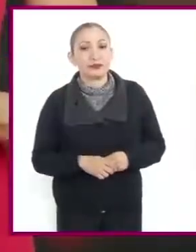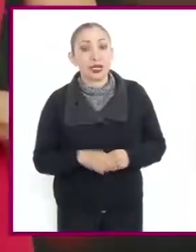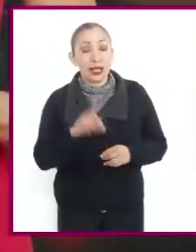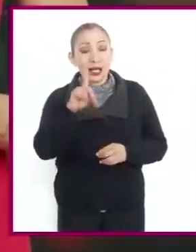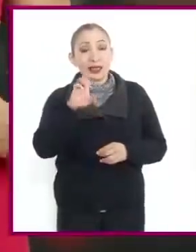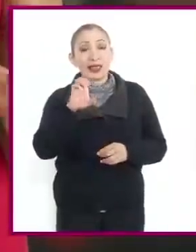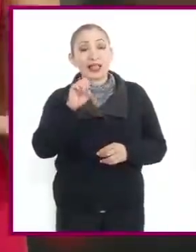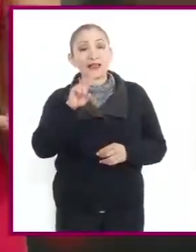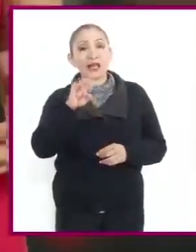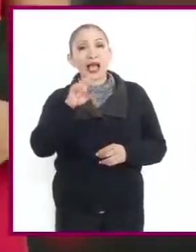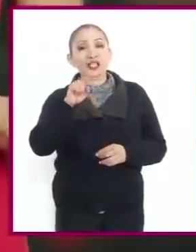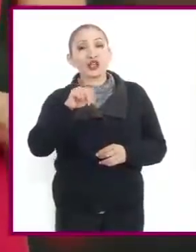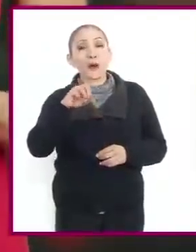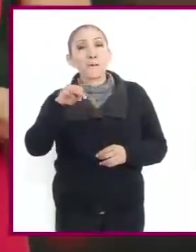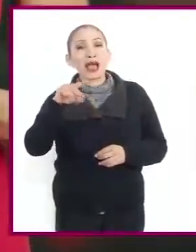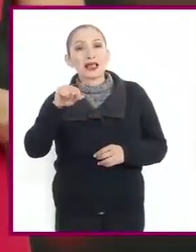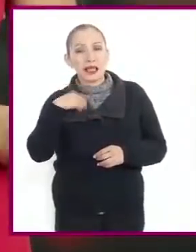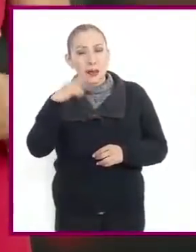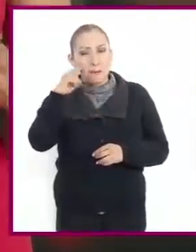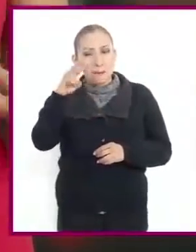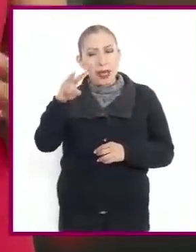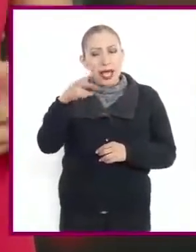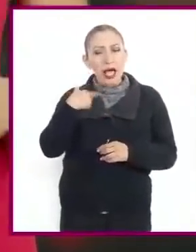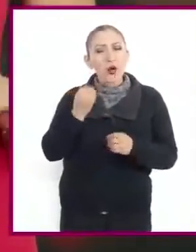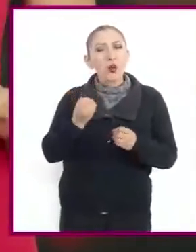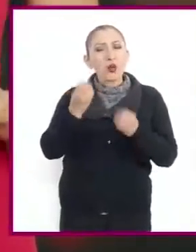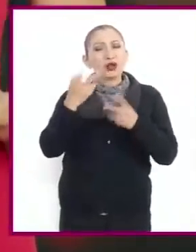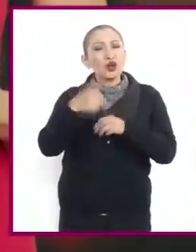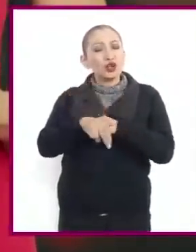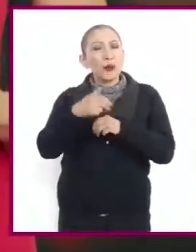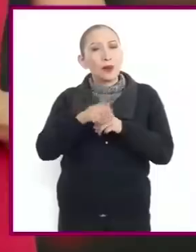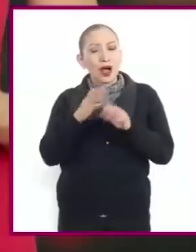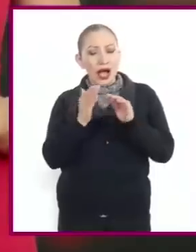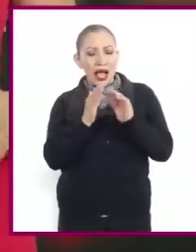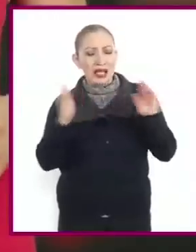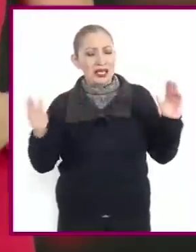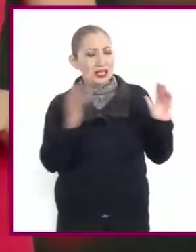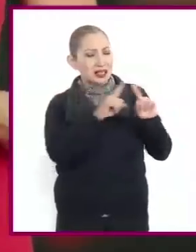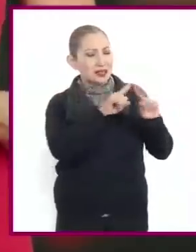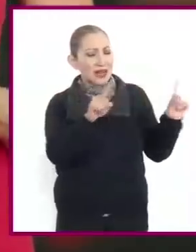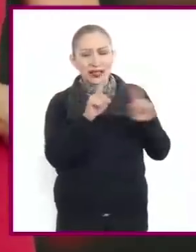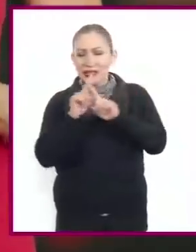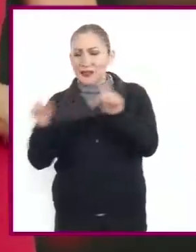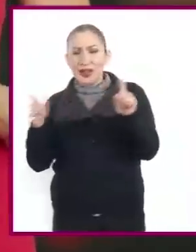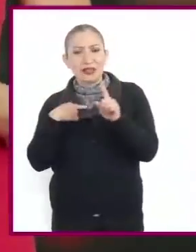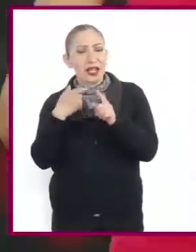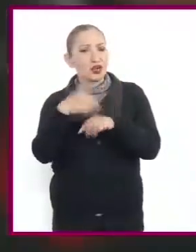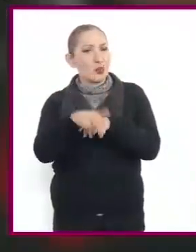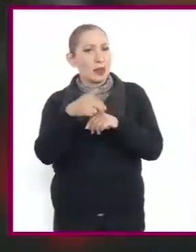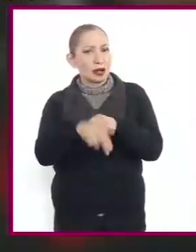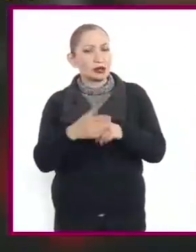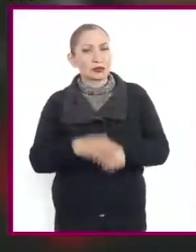La desviación media indica cuantitativamente qué tanta dispersión hay de los datos en un conjunto.